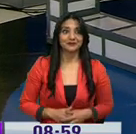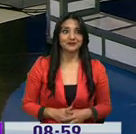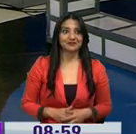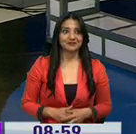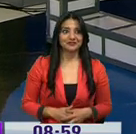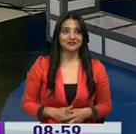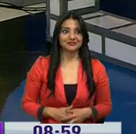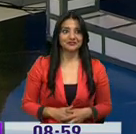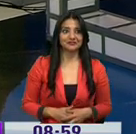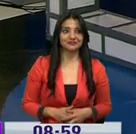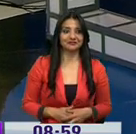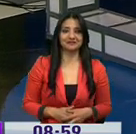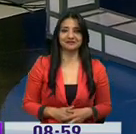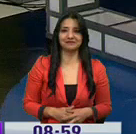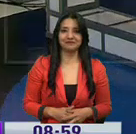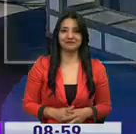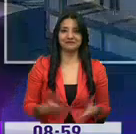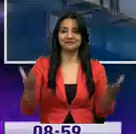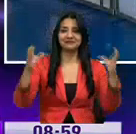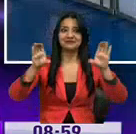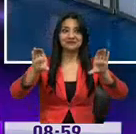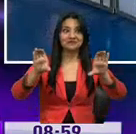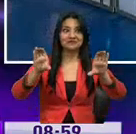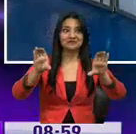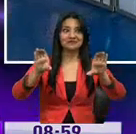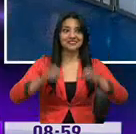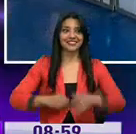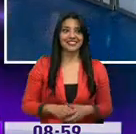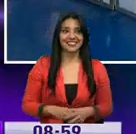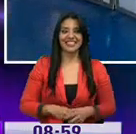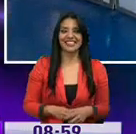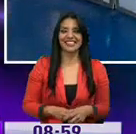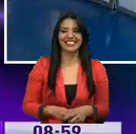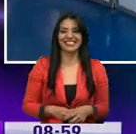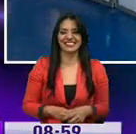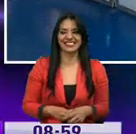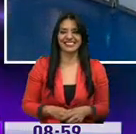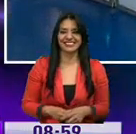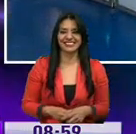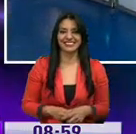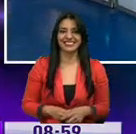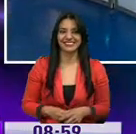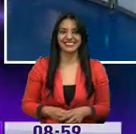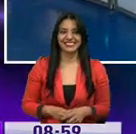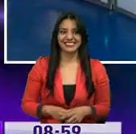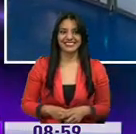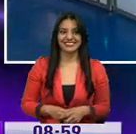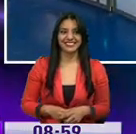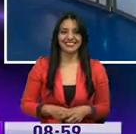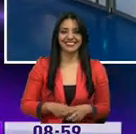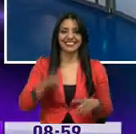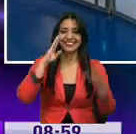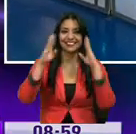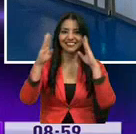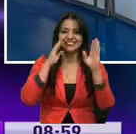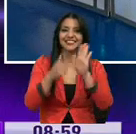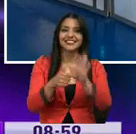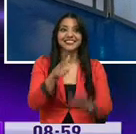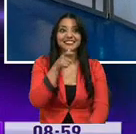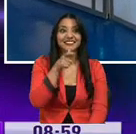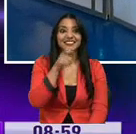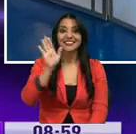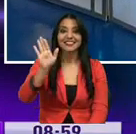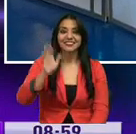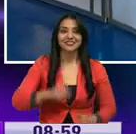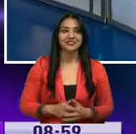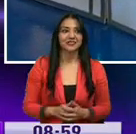en mitad de pantalla vamos a verles a... Ahí aparecen. Hola, Bad chicos. Miren, ¿están? ¿Quién tenemos no, aquí,